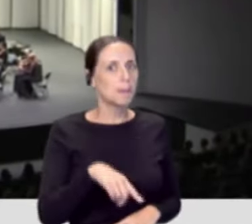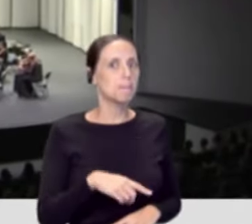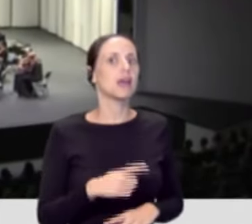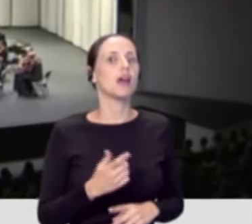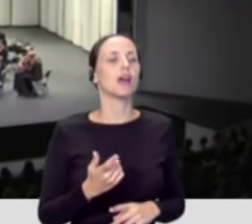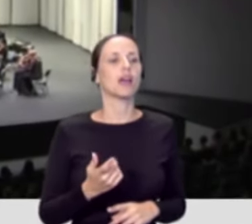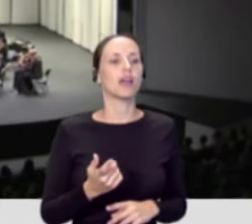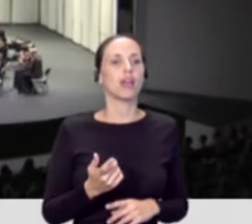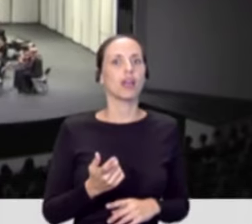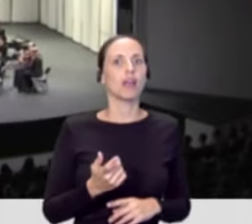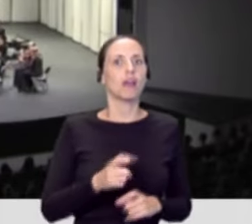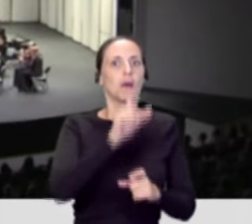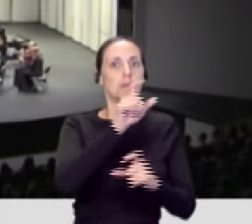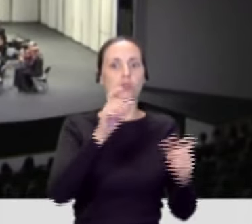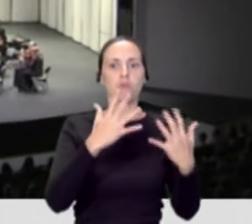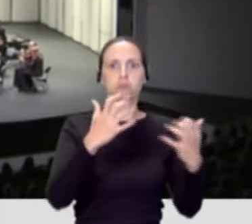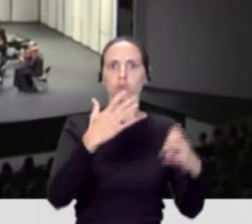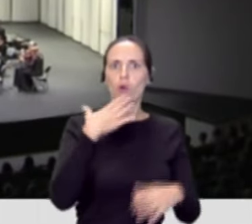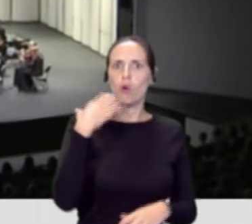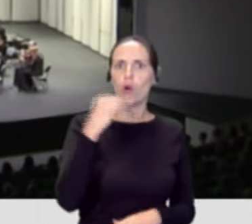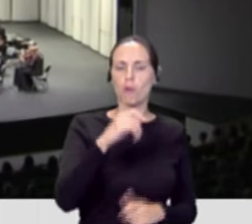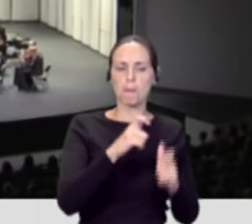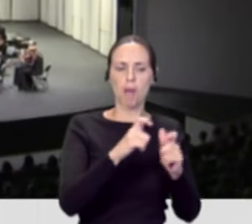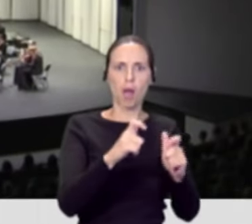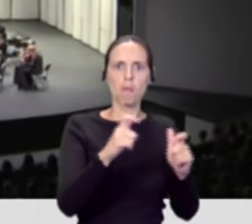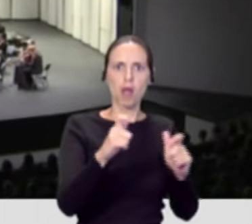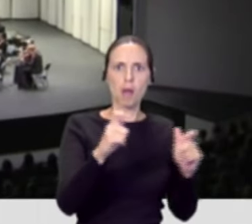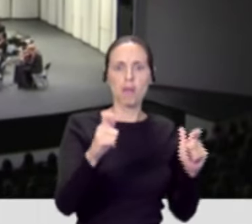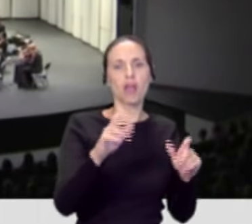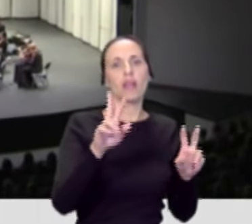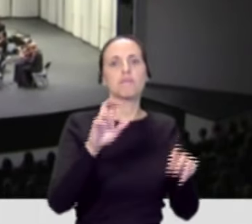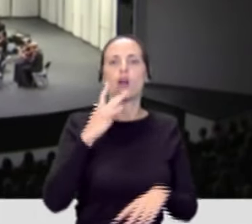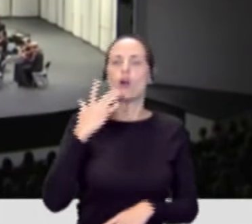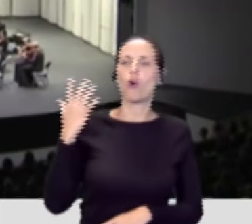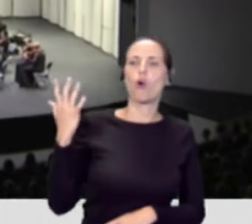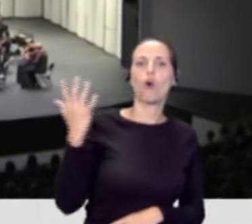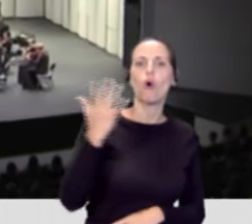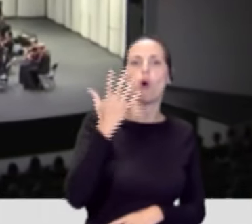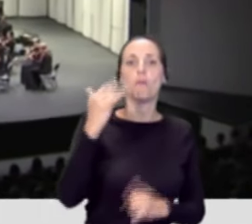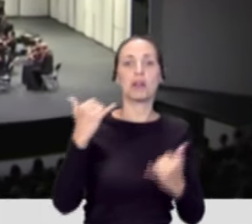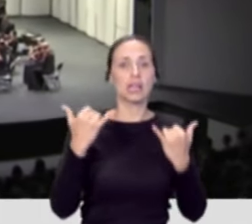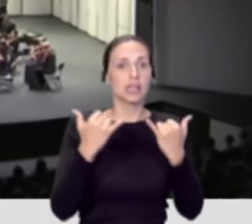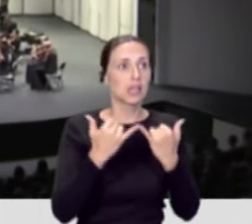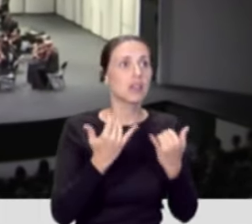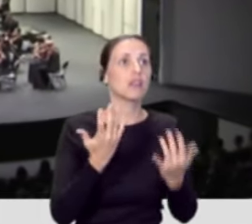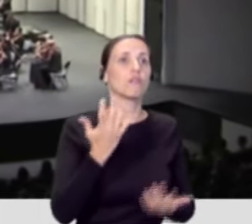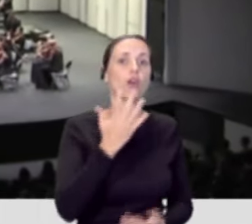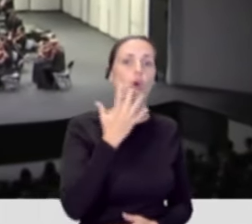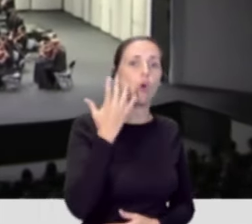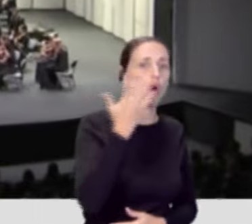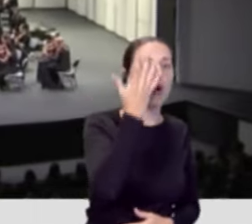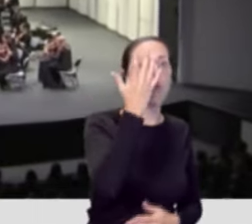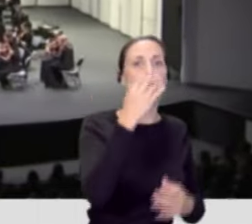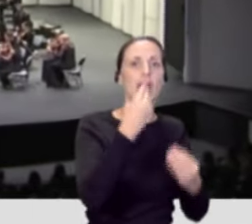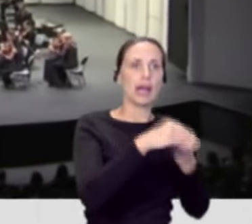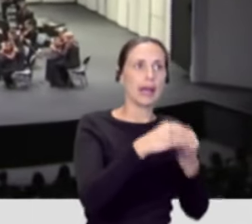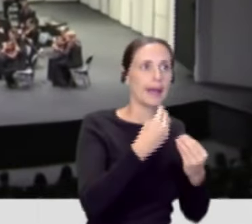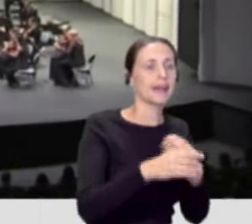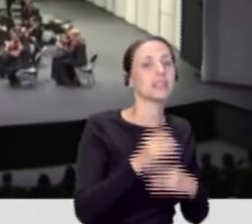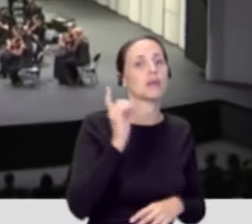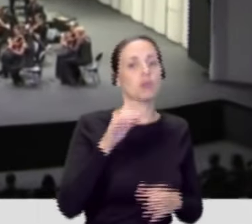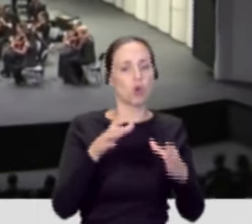incremento de público joven en las temporadas de ópera de Tenerife, en la de Gran Canaria, en la Filarmónica con